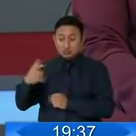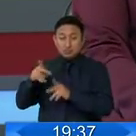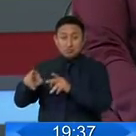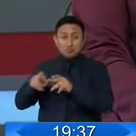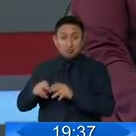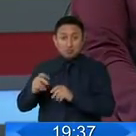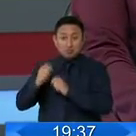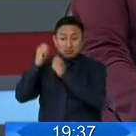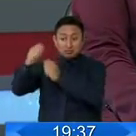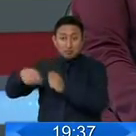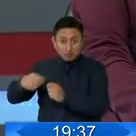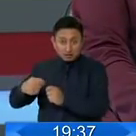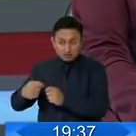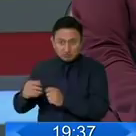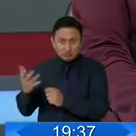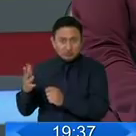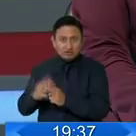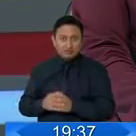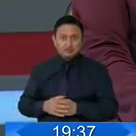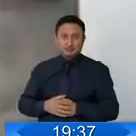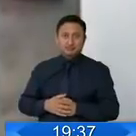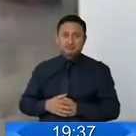de pescador artesanal.